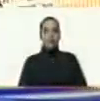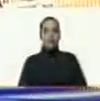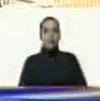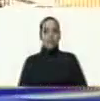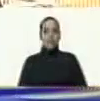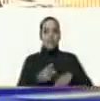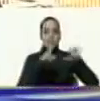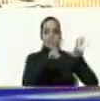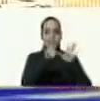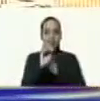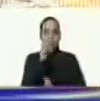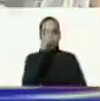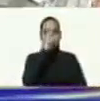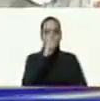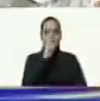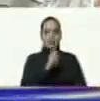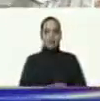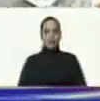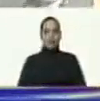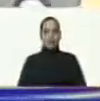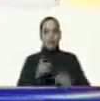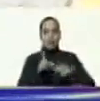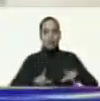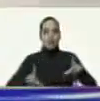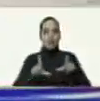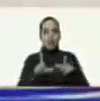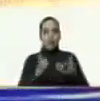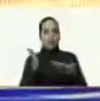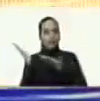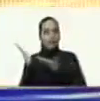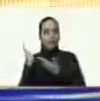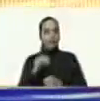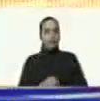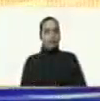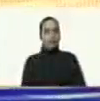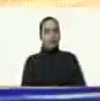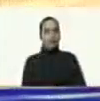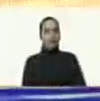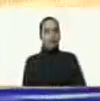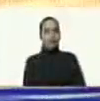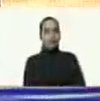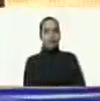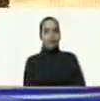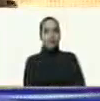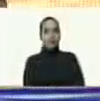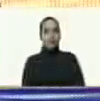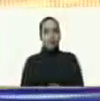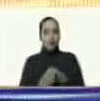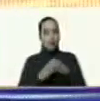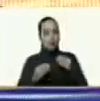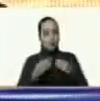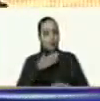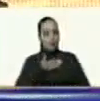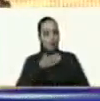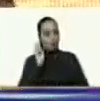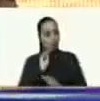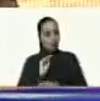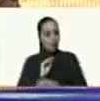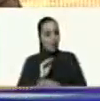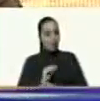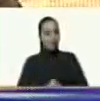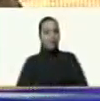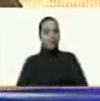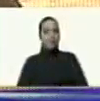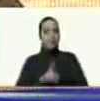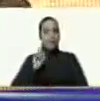70 años, Tiananmen. Perfecto, todo esto es mío. Bueno, cuidado. Aquí me